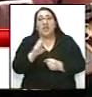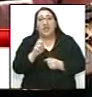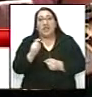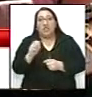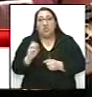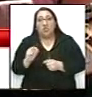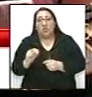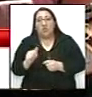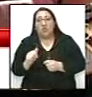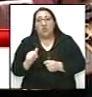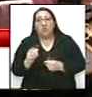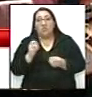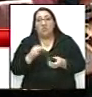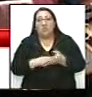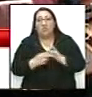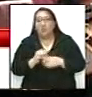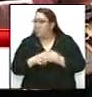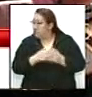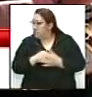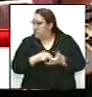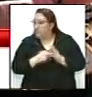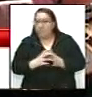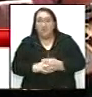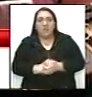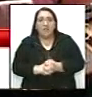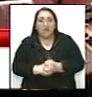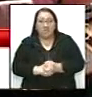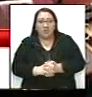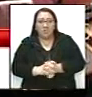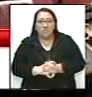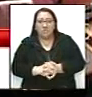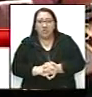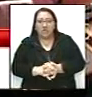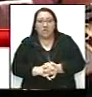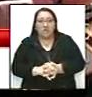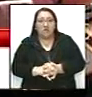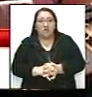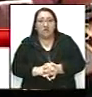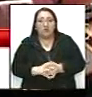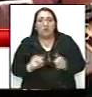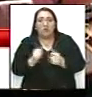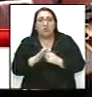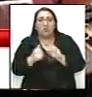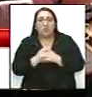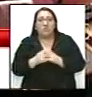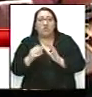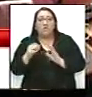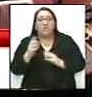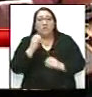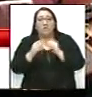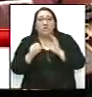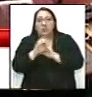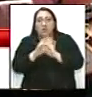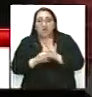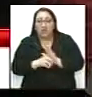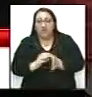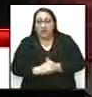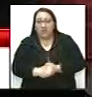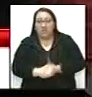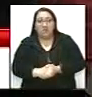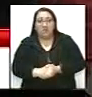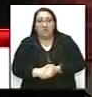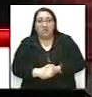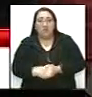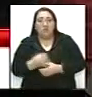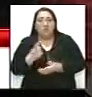caso decidiésemos que el artículo 90 va a ir desarrollado en la propia Constitución. Pero si